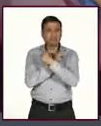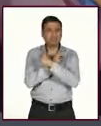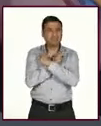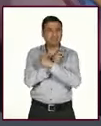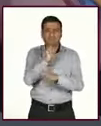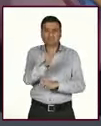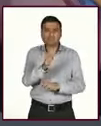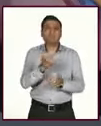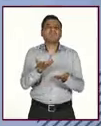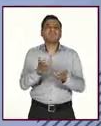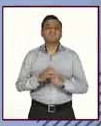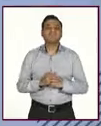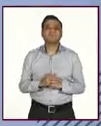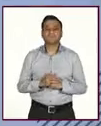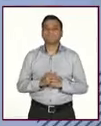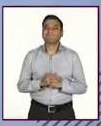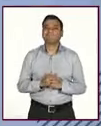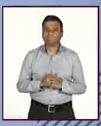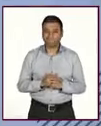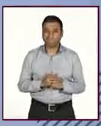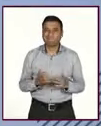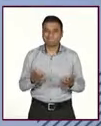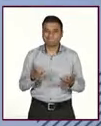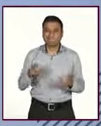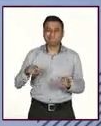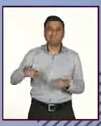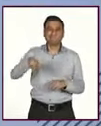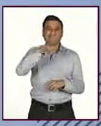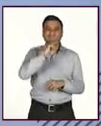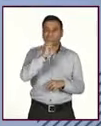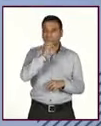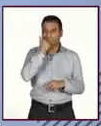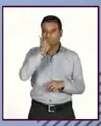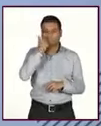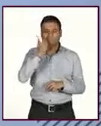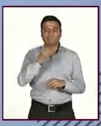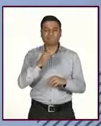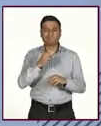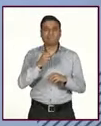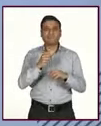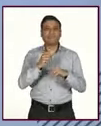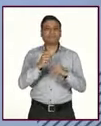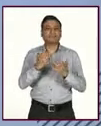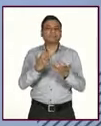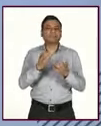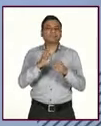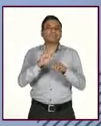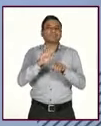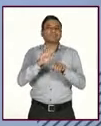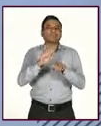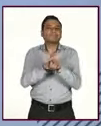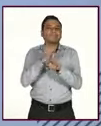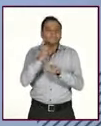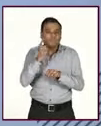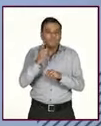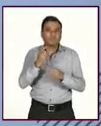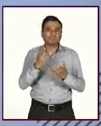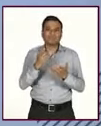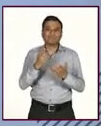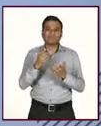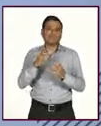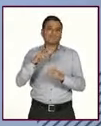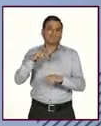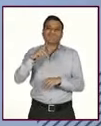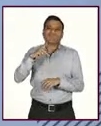Pues muchas de estas personas es porque viven, es lo que les decía, ¿no? Son personas o jóvenes, juventudes que viven en ambientes